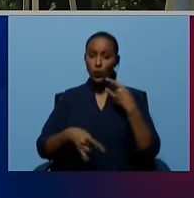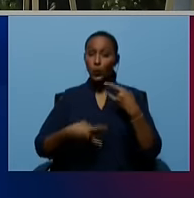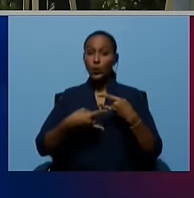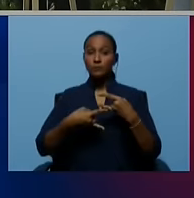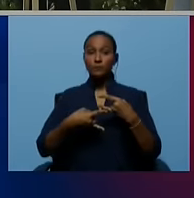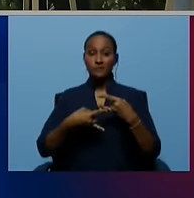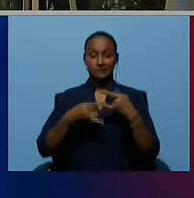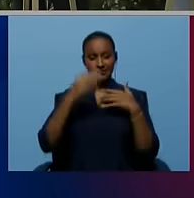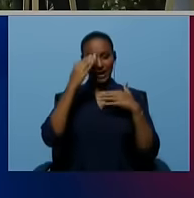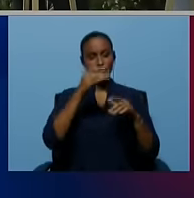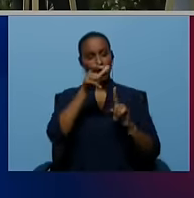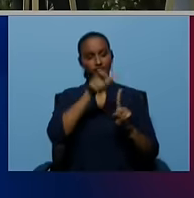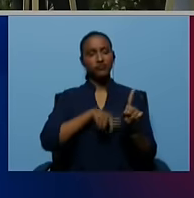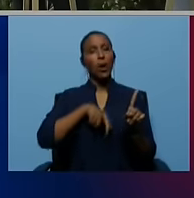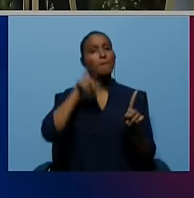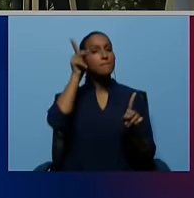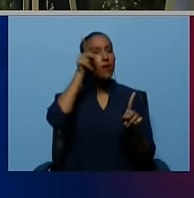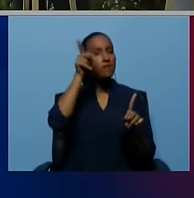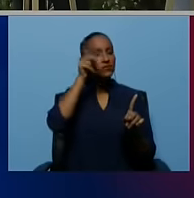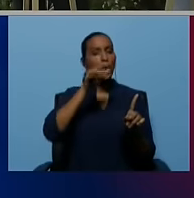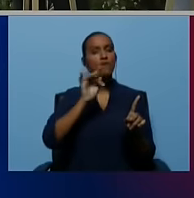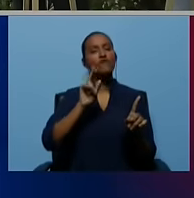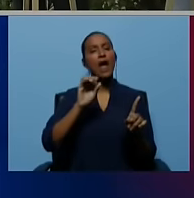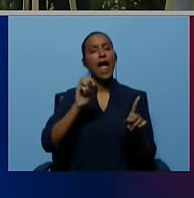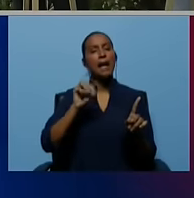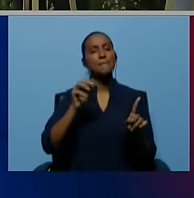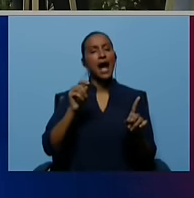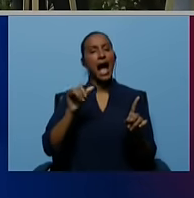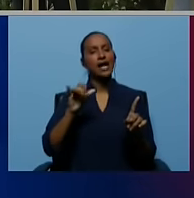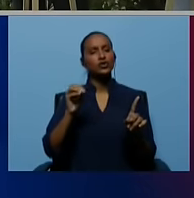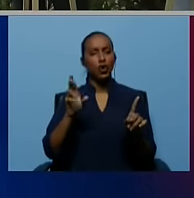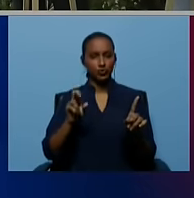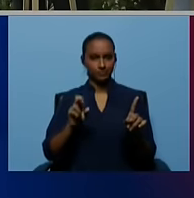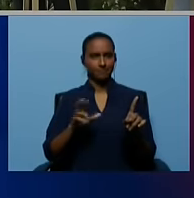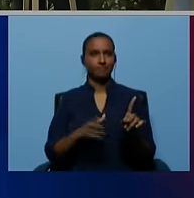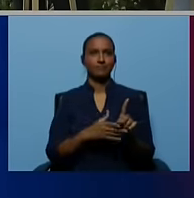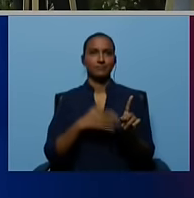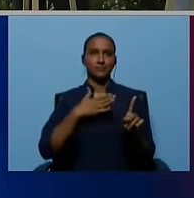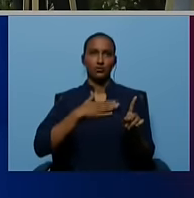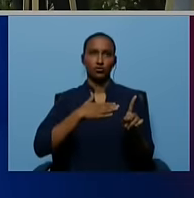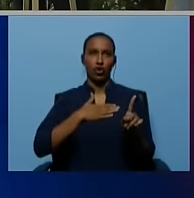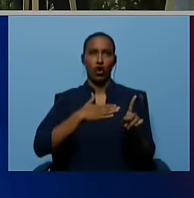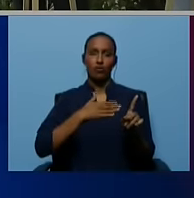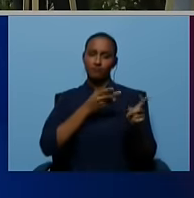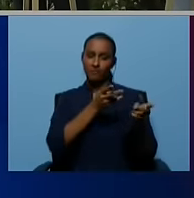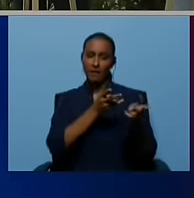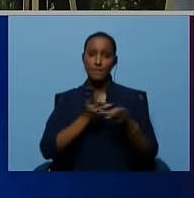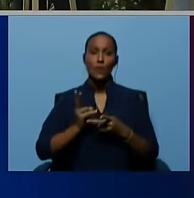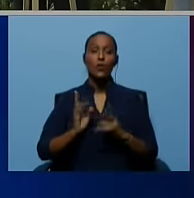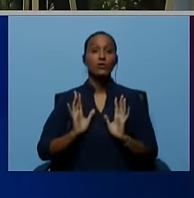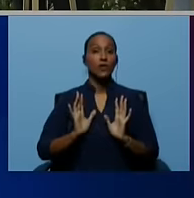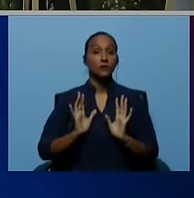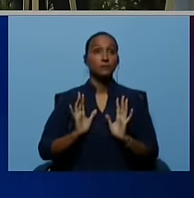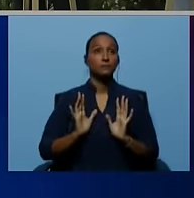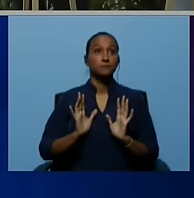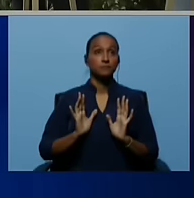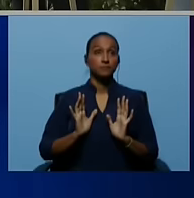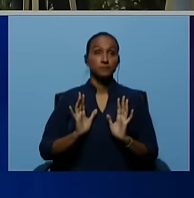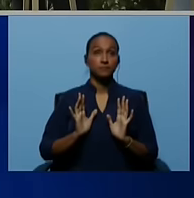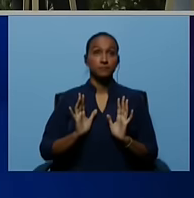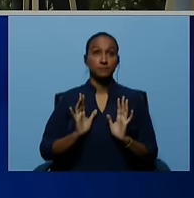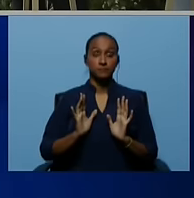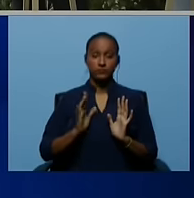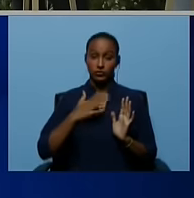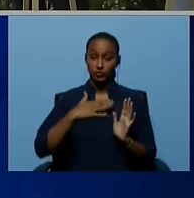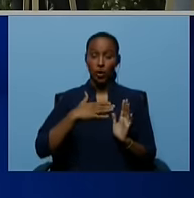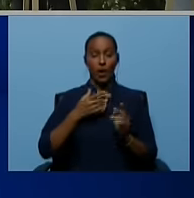conferencia al profesor Ernesto Fuenmayor. Yo lo invito públicamente, nadie se va a enterar, lo